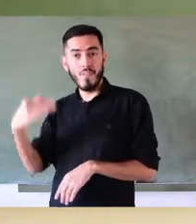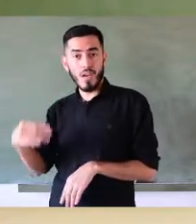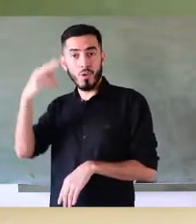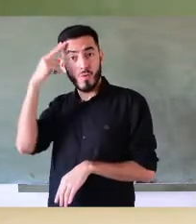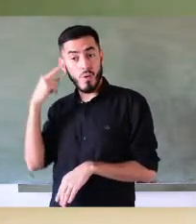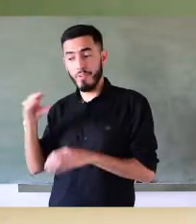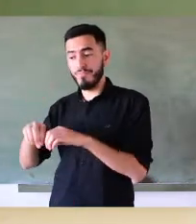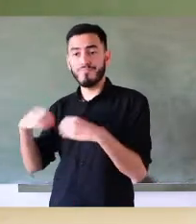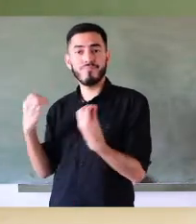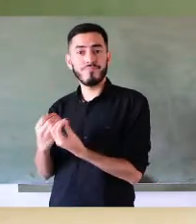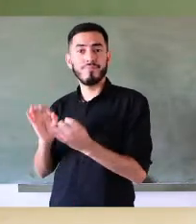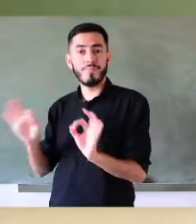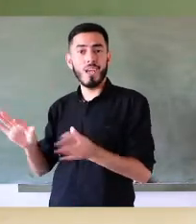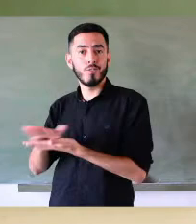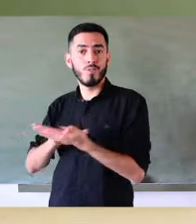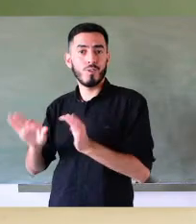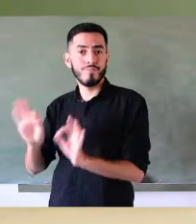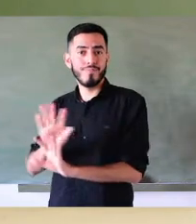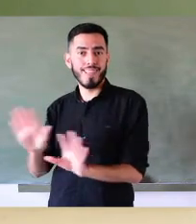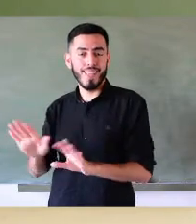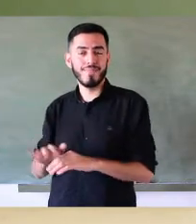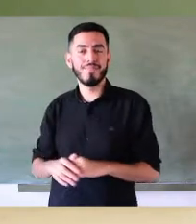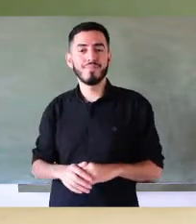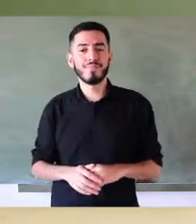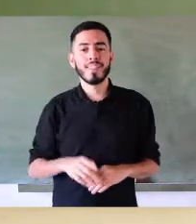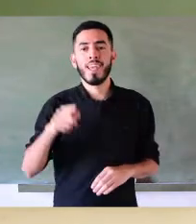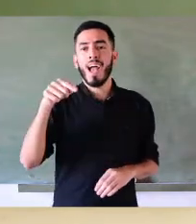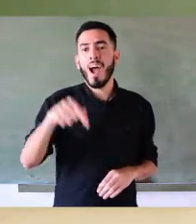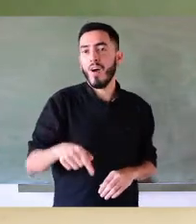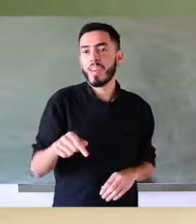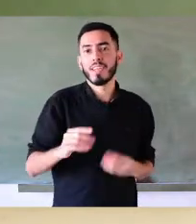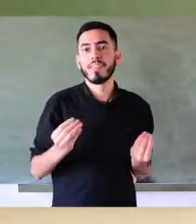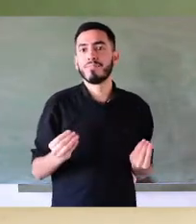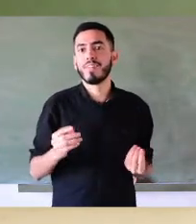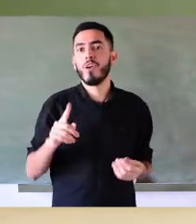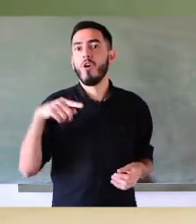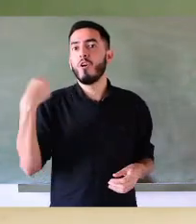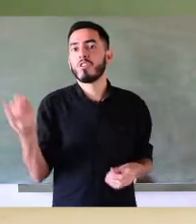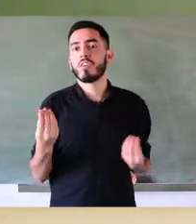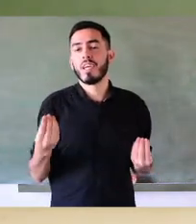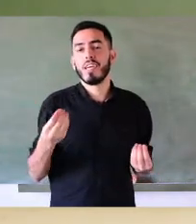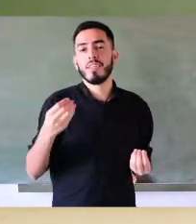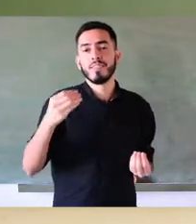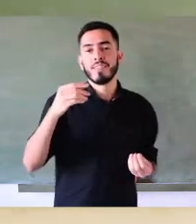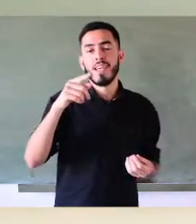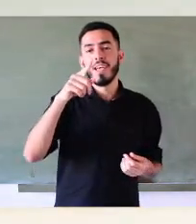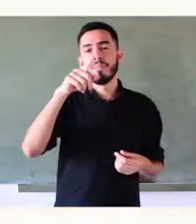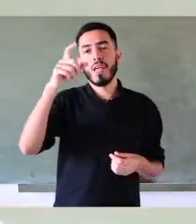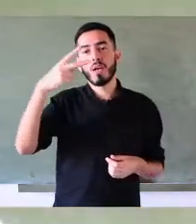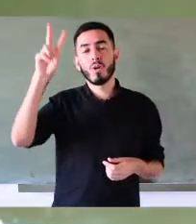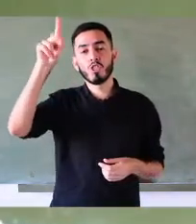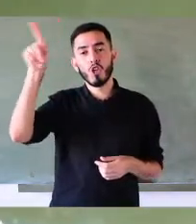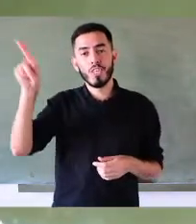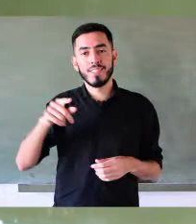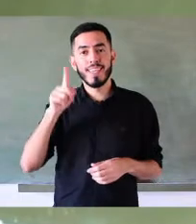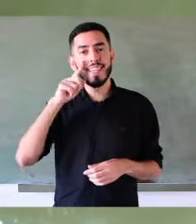el resultado de nuestro segundo ejercicio combinado. Pasemos ahora a algunas ecuaciones e inequaciones.